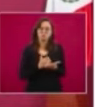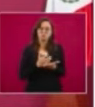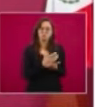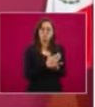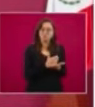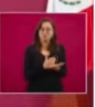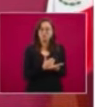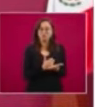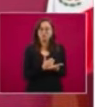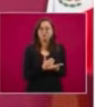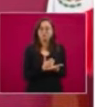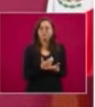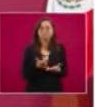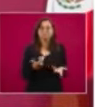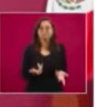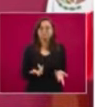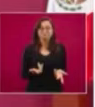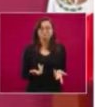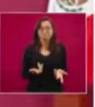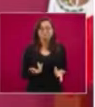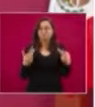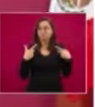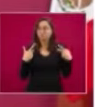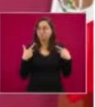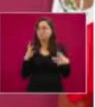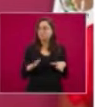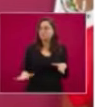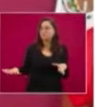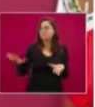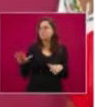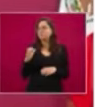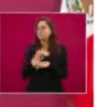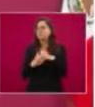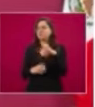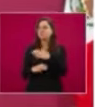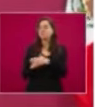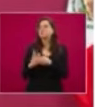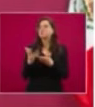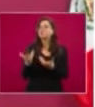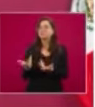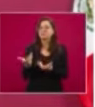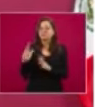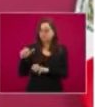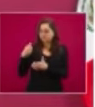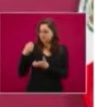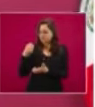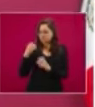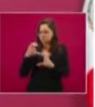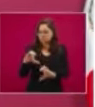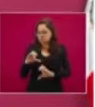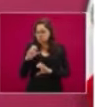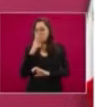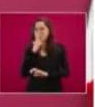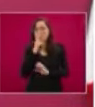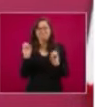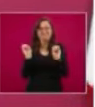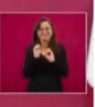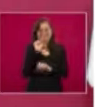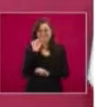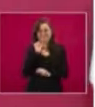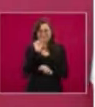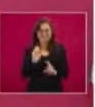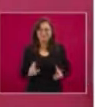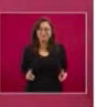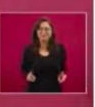72% de aprobación. Entonces hay lugares que para el presidente son bastiones y son lugares en donde está mejor